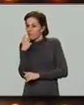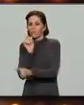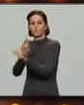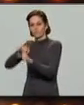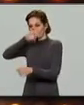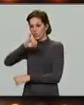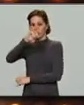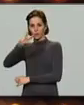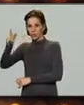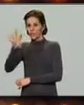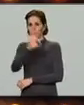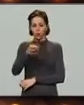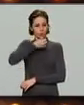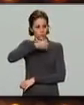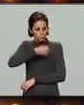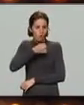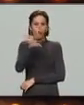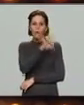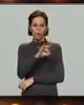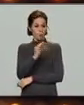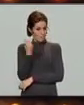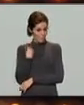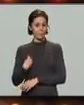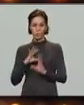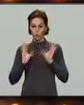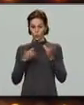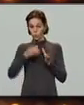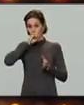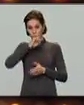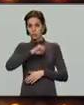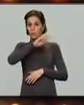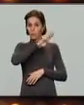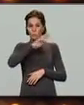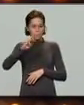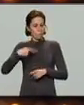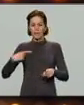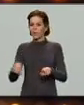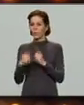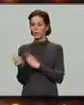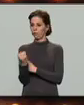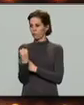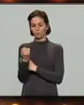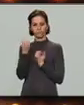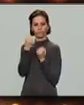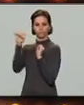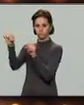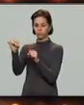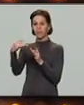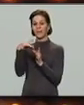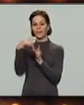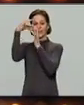sean de personas que dicen que son de Izquierda Unida, del Partido Socialista o del propio Partido